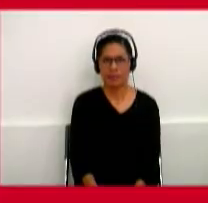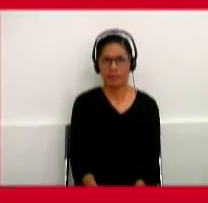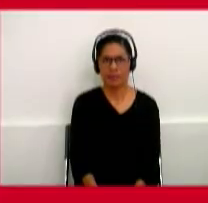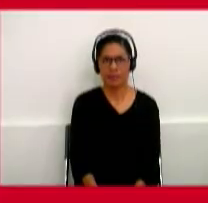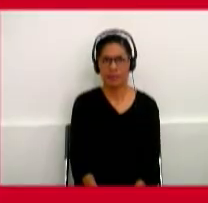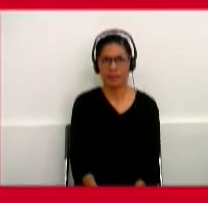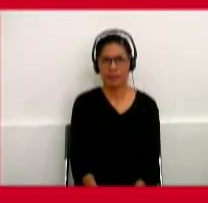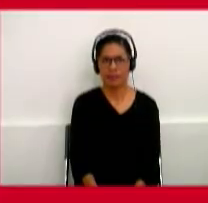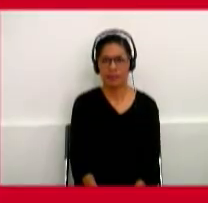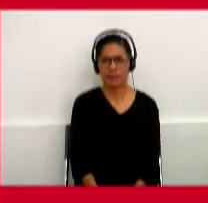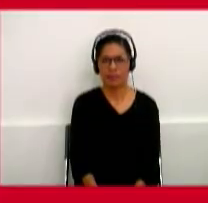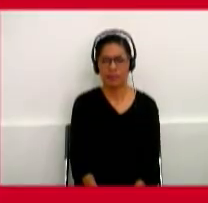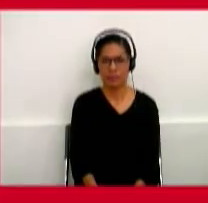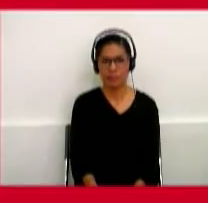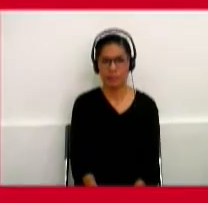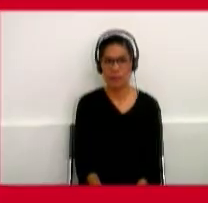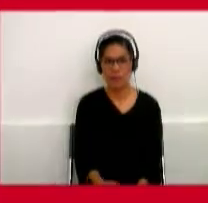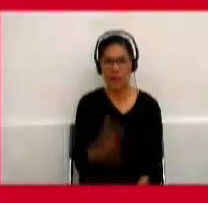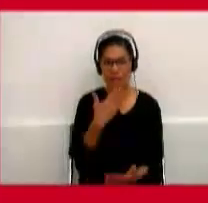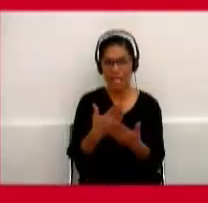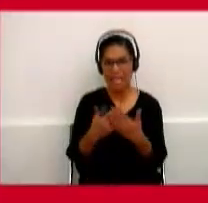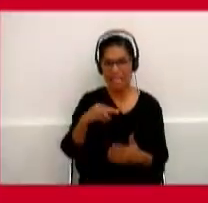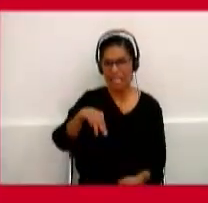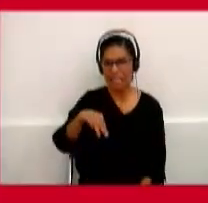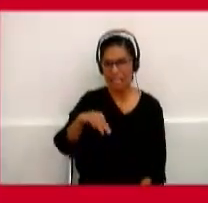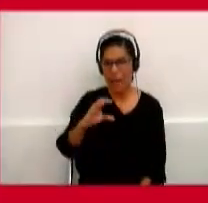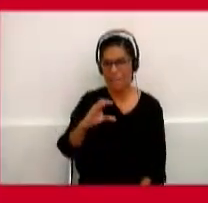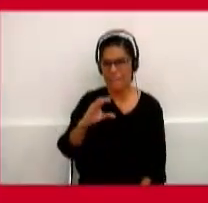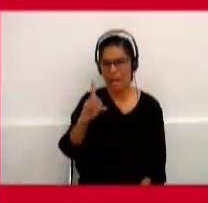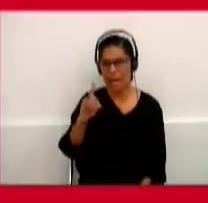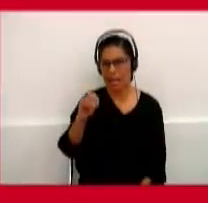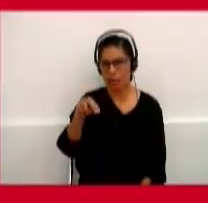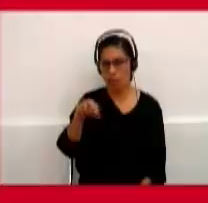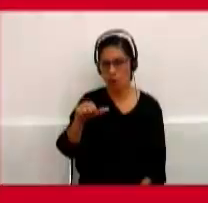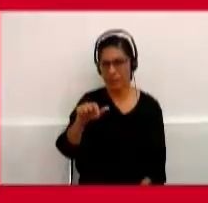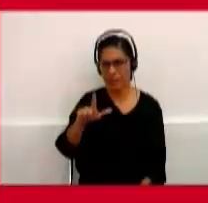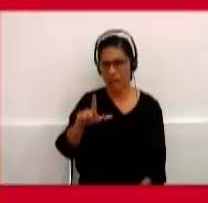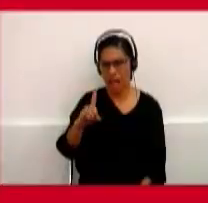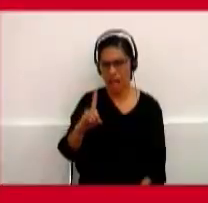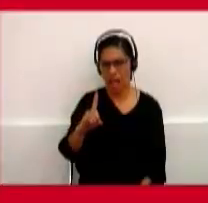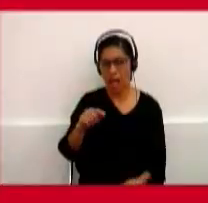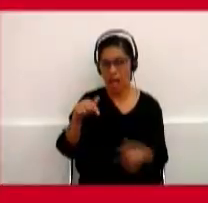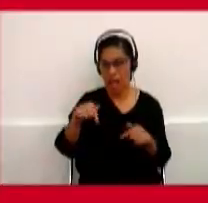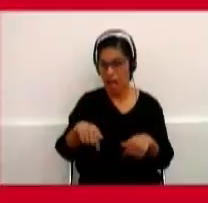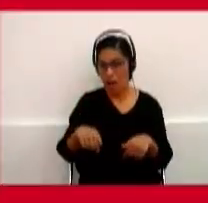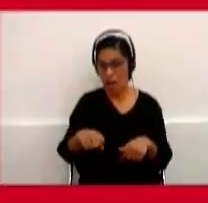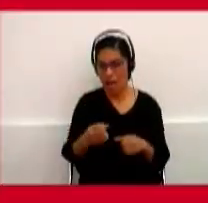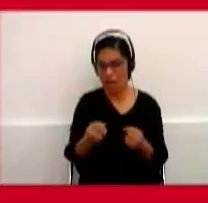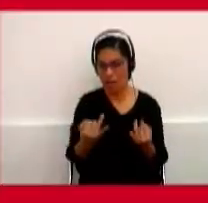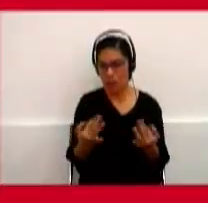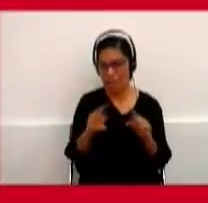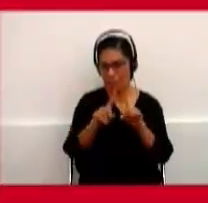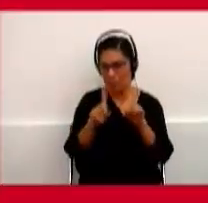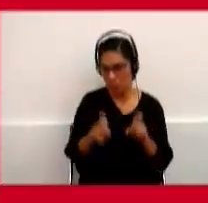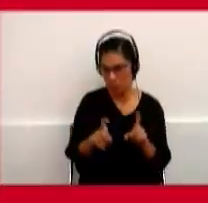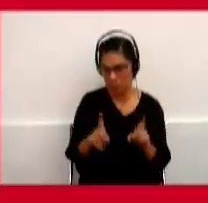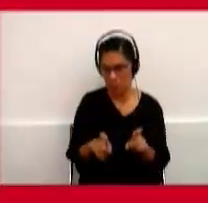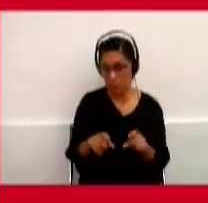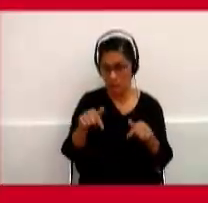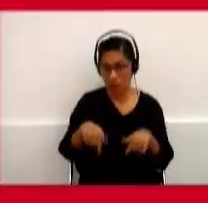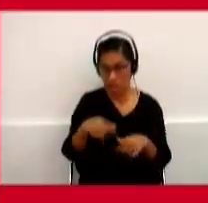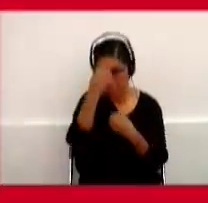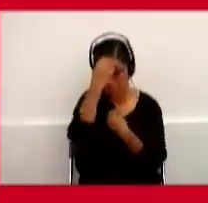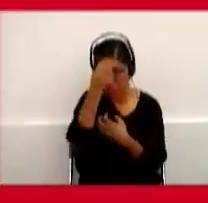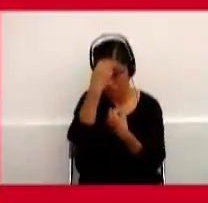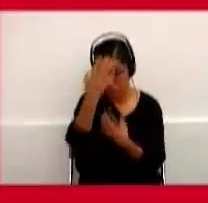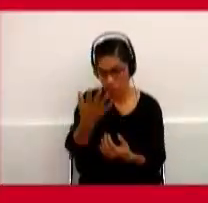Bien, gracias, McDonald. Un par de preguntas. La primera sería, ¿esta